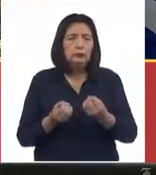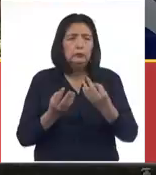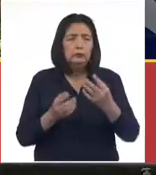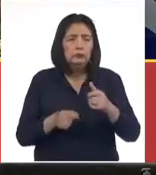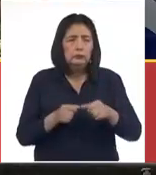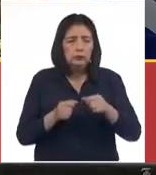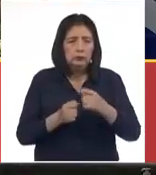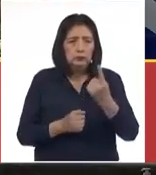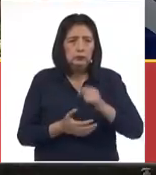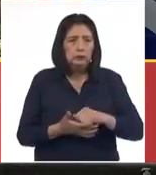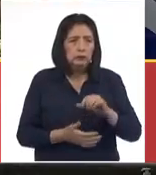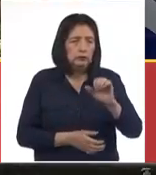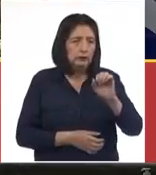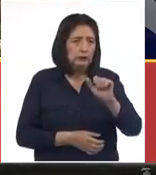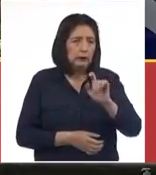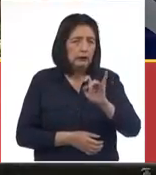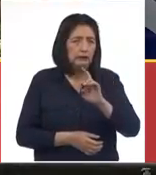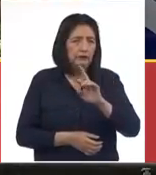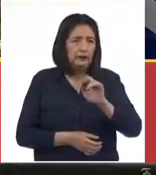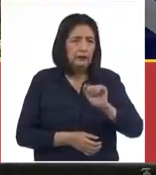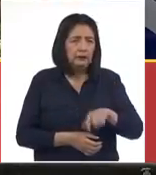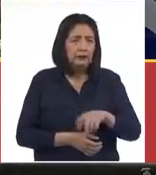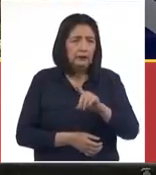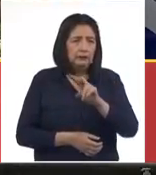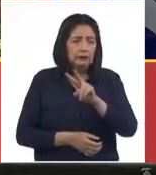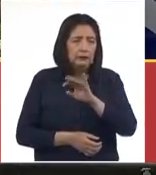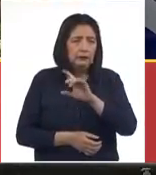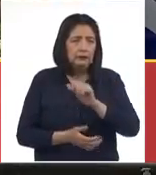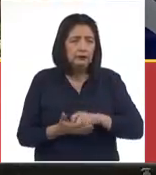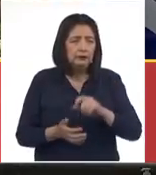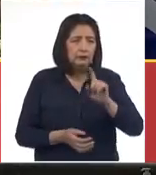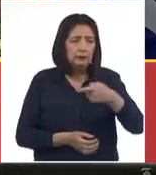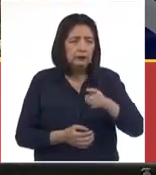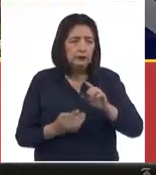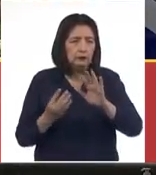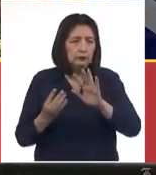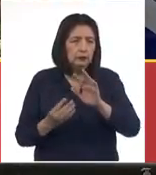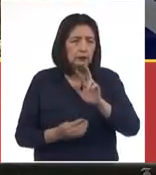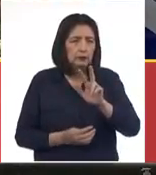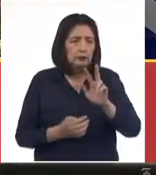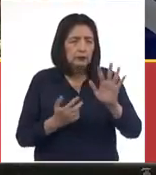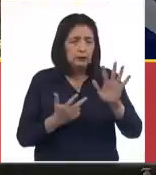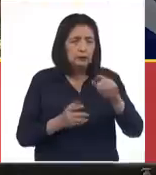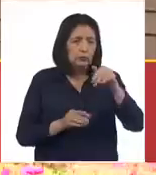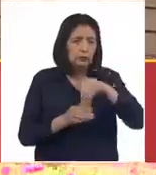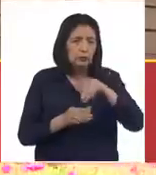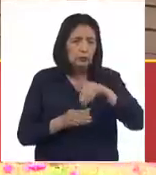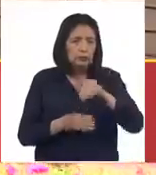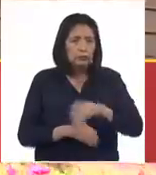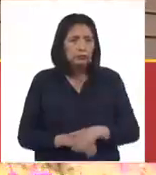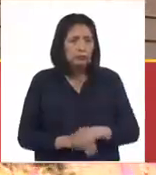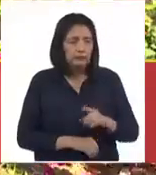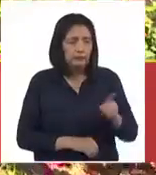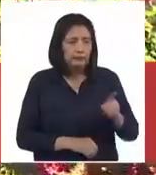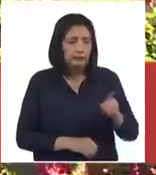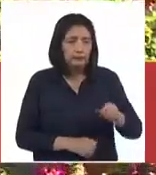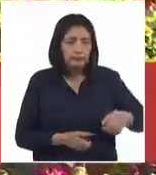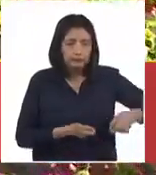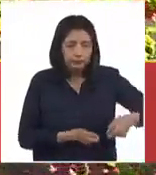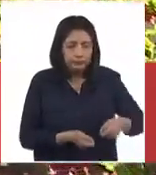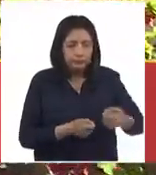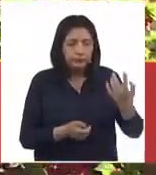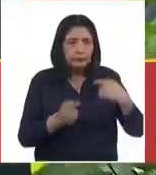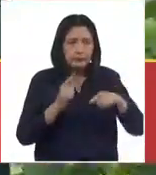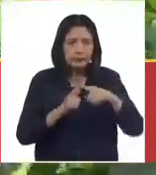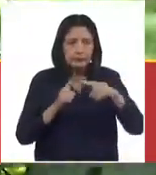1 salaverry villa daniel enrique 1938 votos en acción popular el